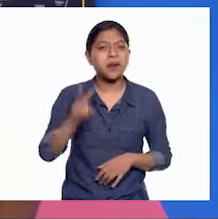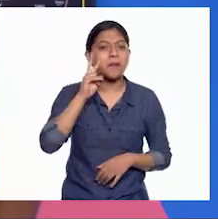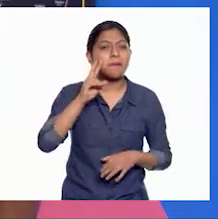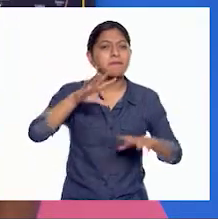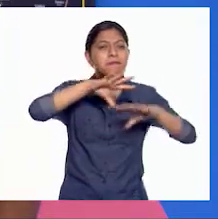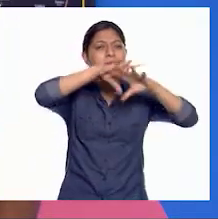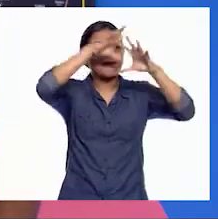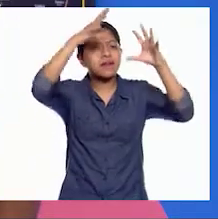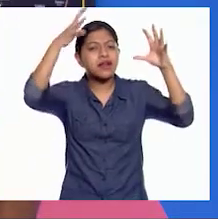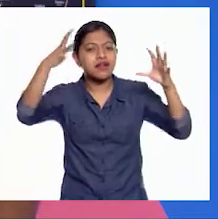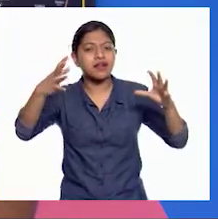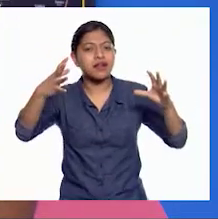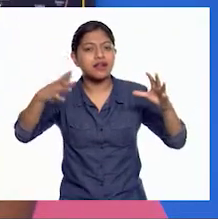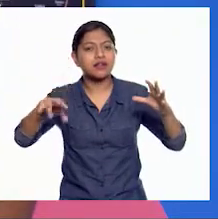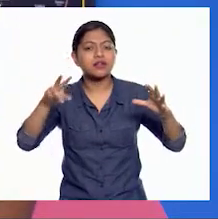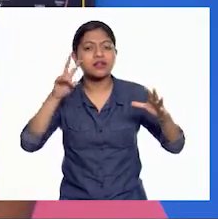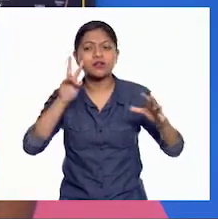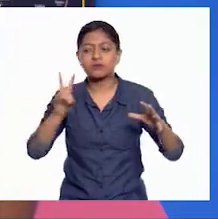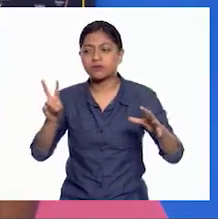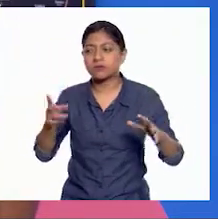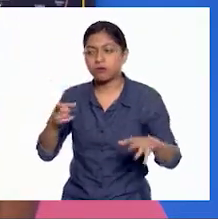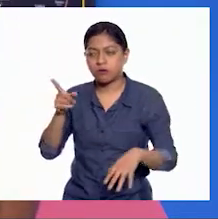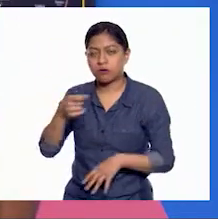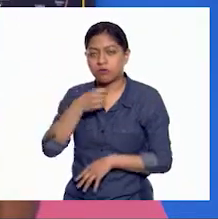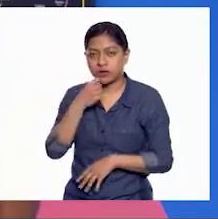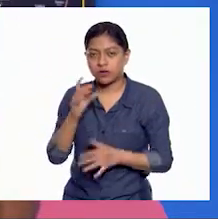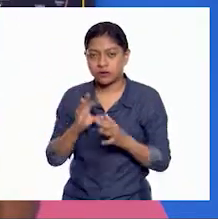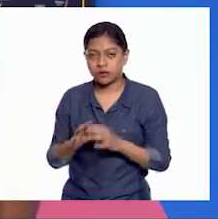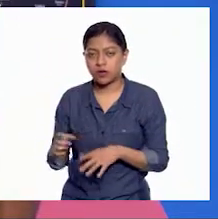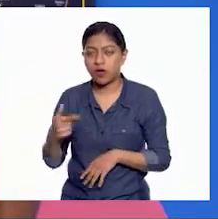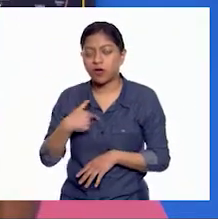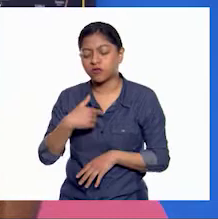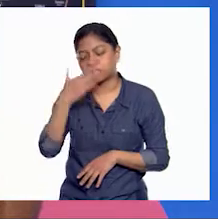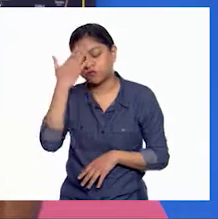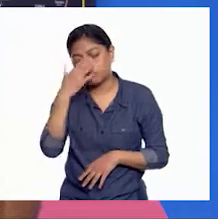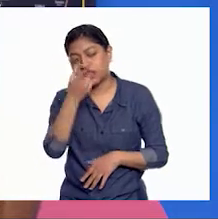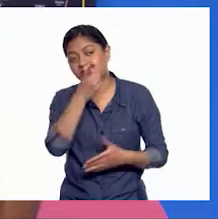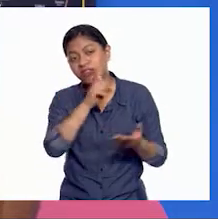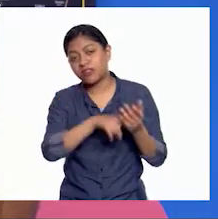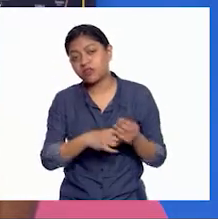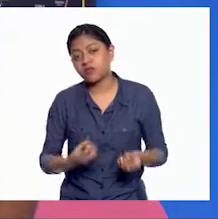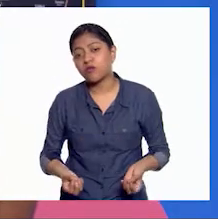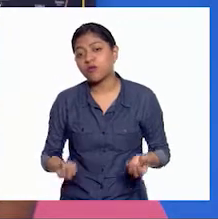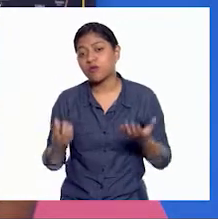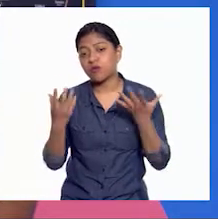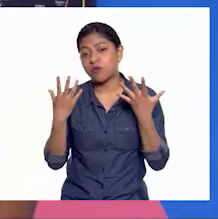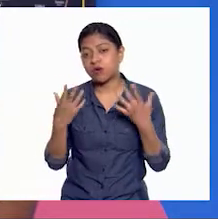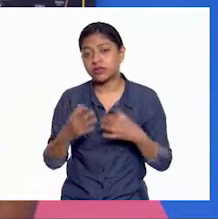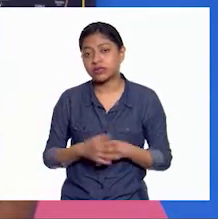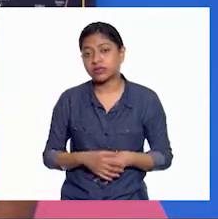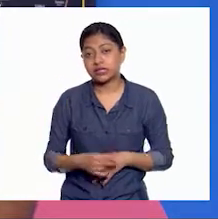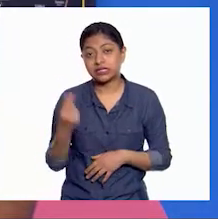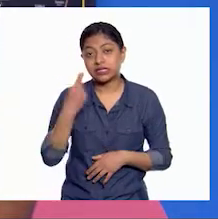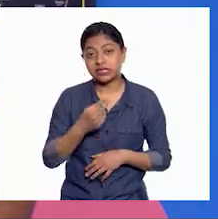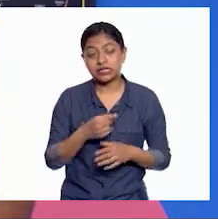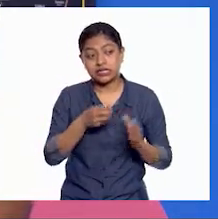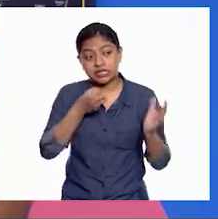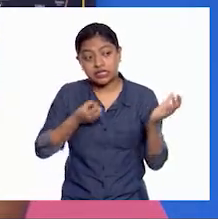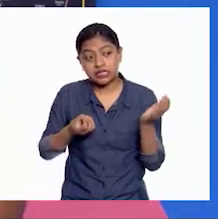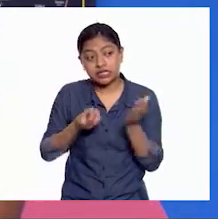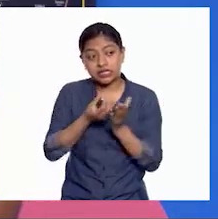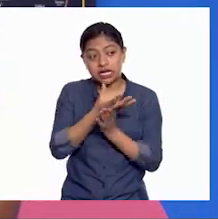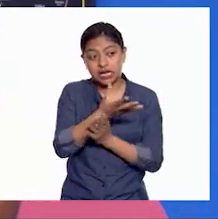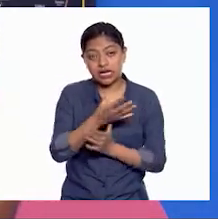le dijo el viejo, te voy a decir cuántas aves tienes, pero tienes que dejar que salgan 3.